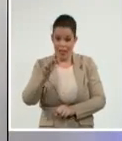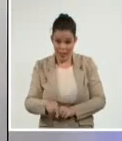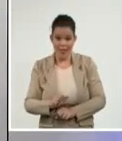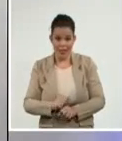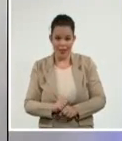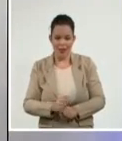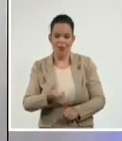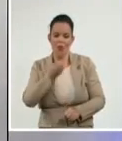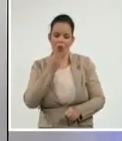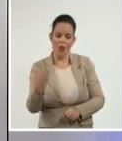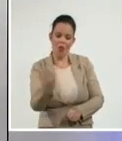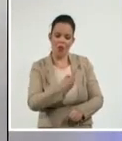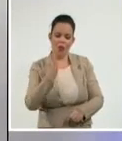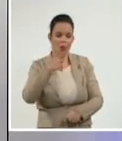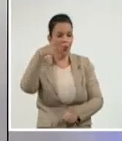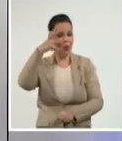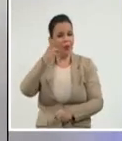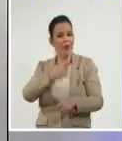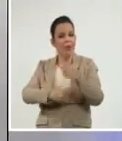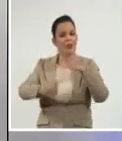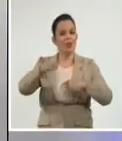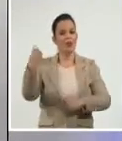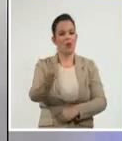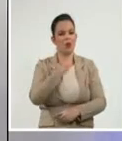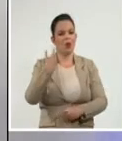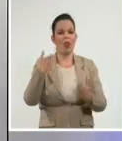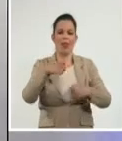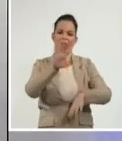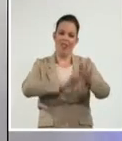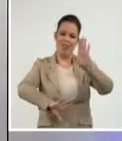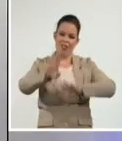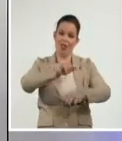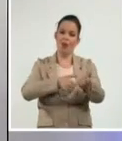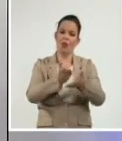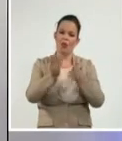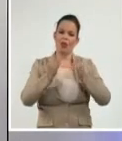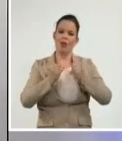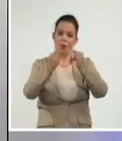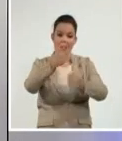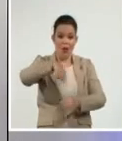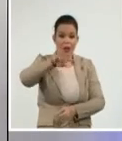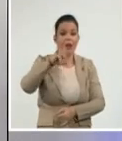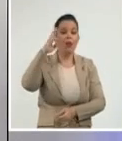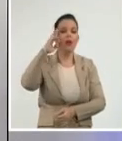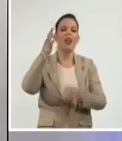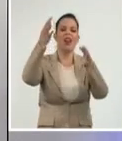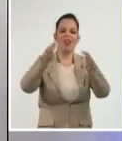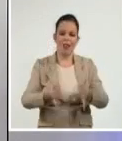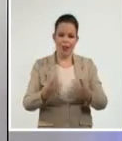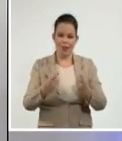comprenderemos cuáles son los principios que tenemos que defender. Manténgase informado. Recuerde, la verdad necesita de nosotros.